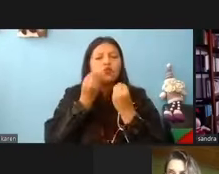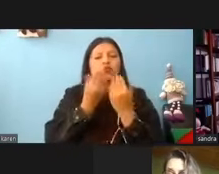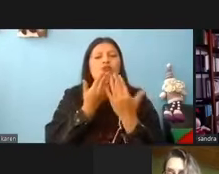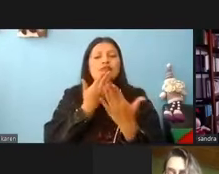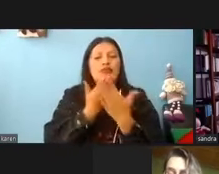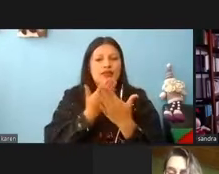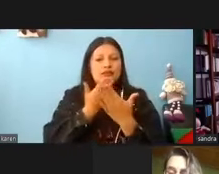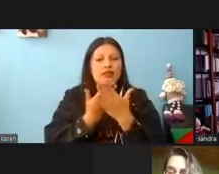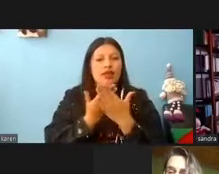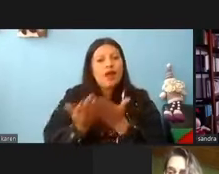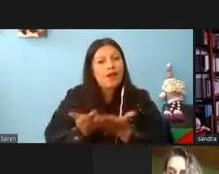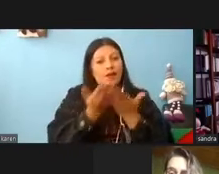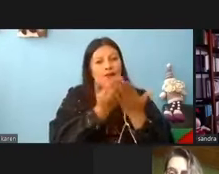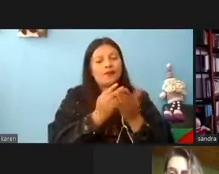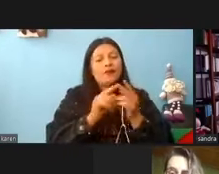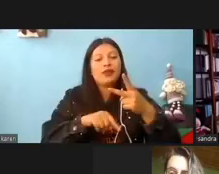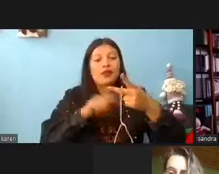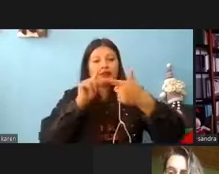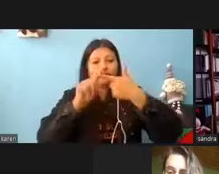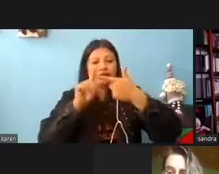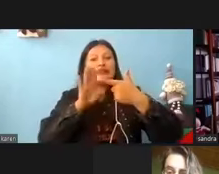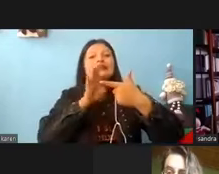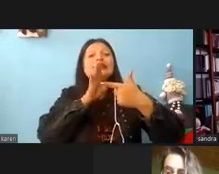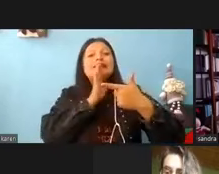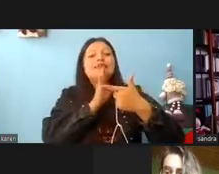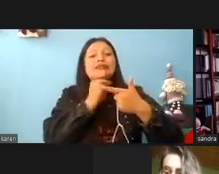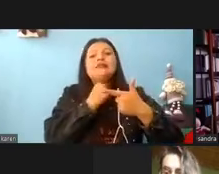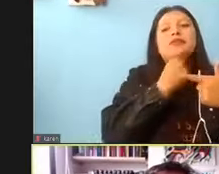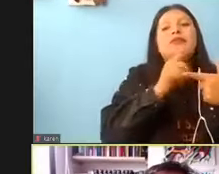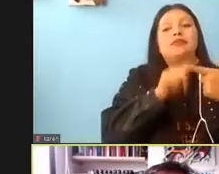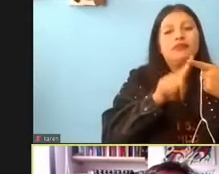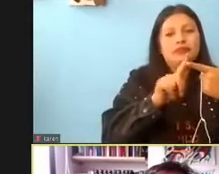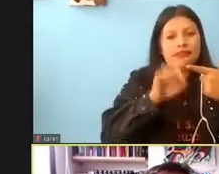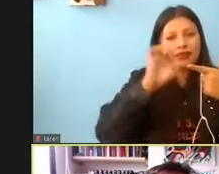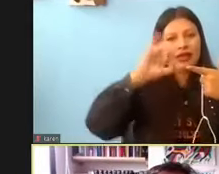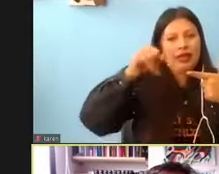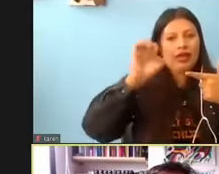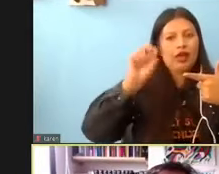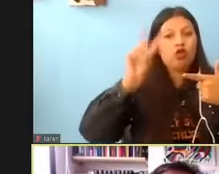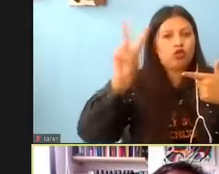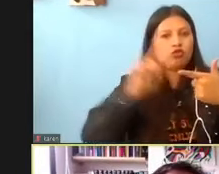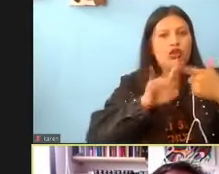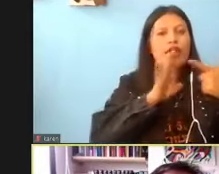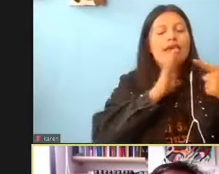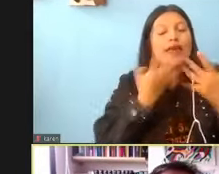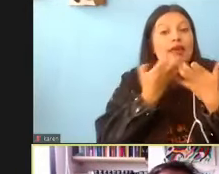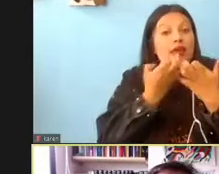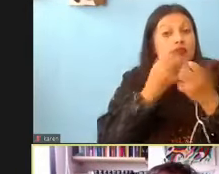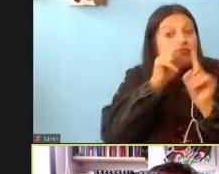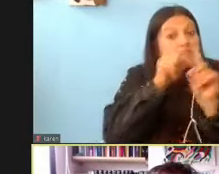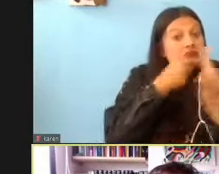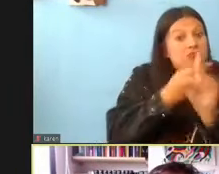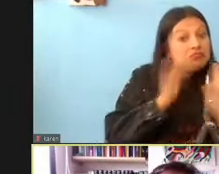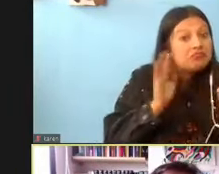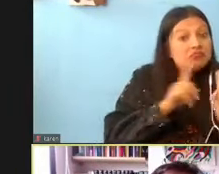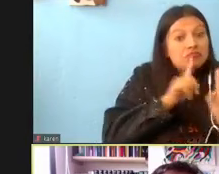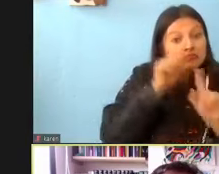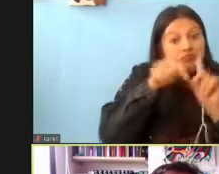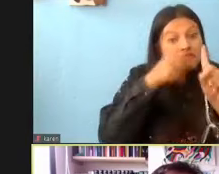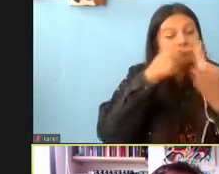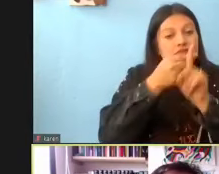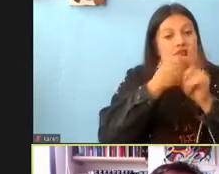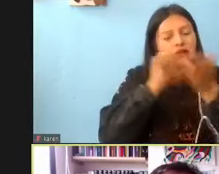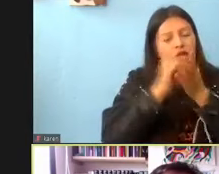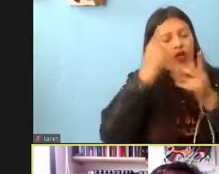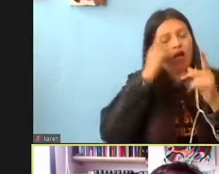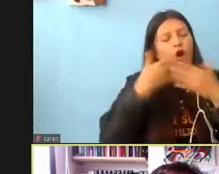y bueno, entonces pasemos al eje 2. ¿Quién quisiera del eje 2 hacer alguna otra otro complemento, también pensando